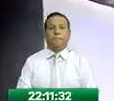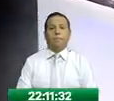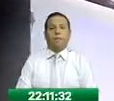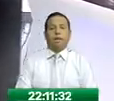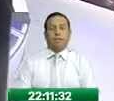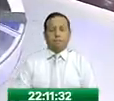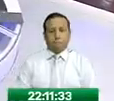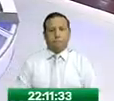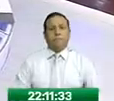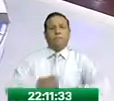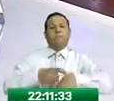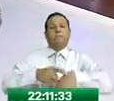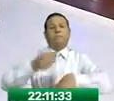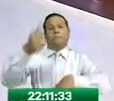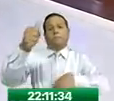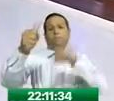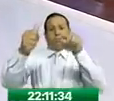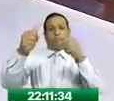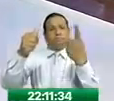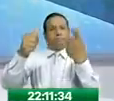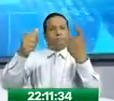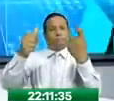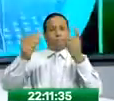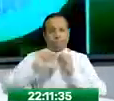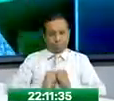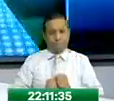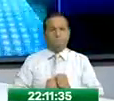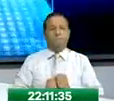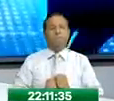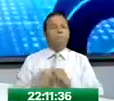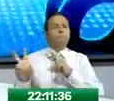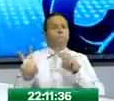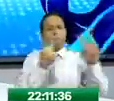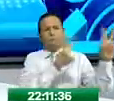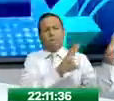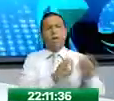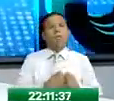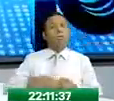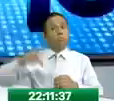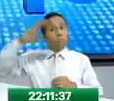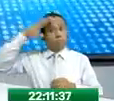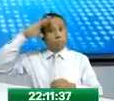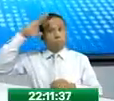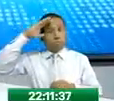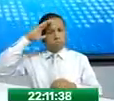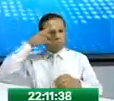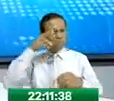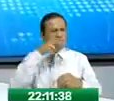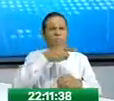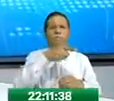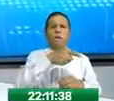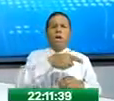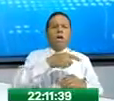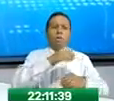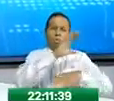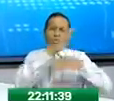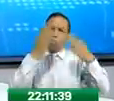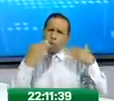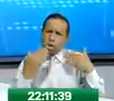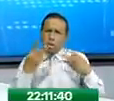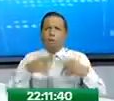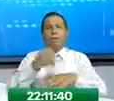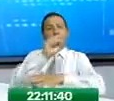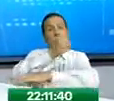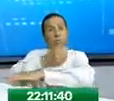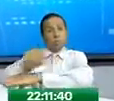22 horas con 11 minutos y cambiamos de tema. La policía realizó operativos en Guayaquil y San Borondón, donde detuvo a 6 personas involucradas en una